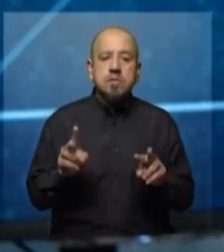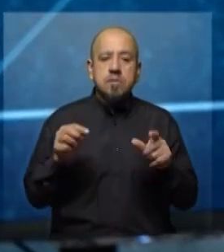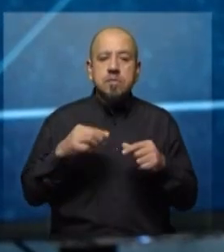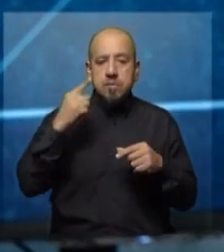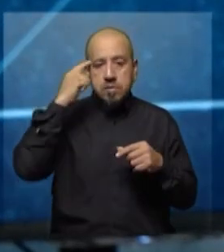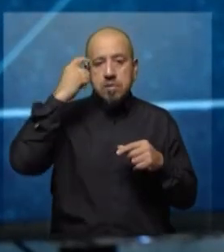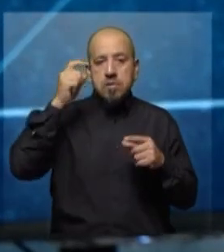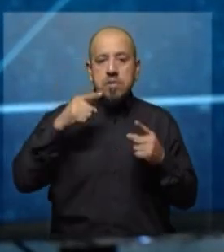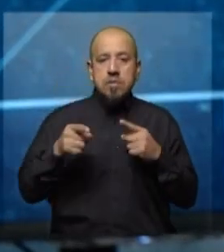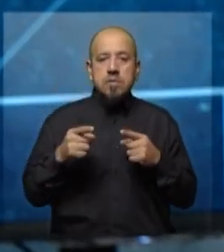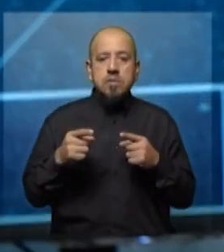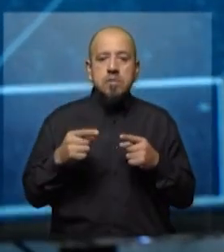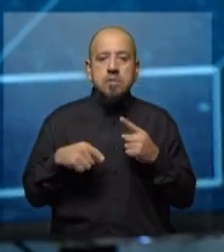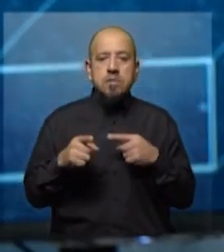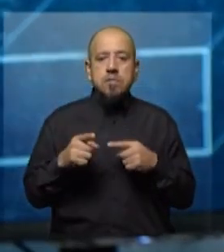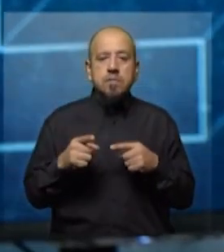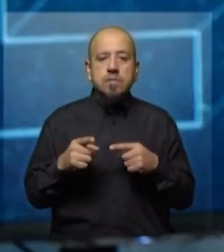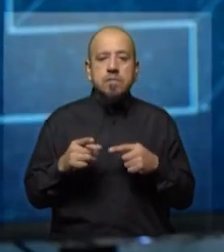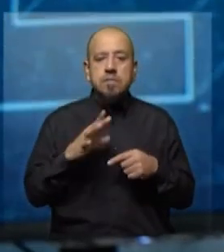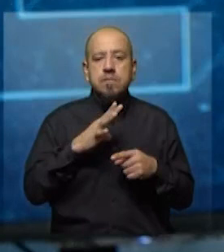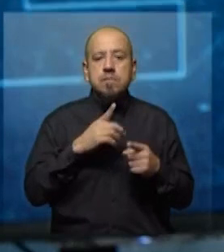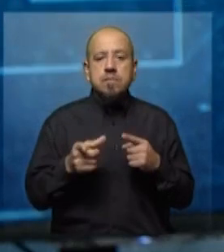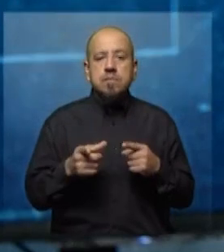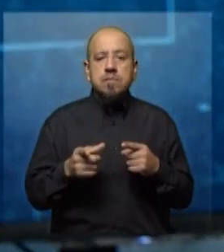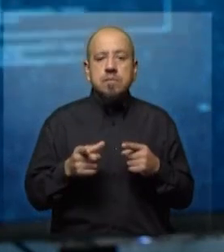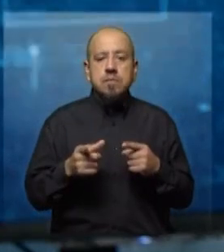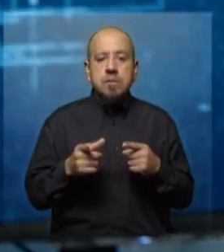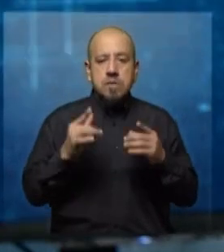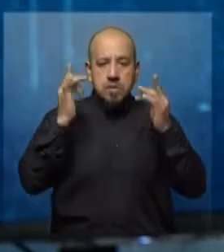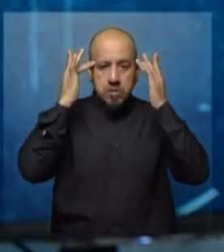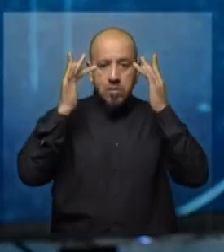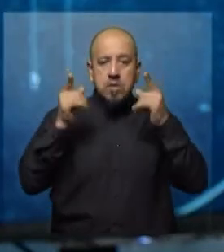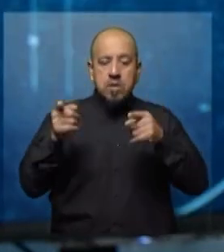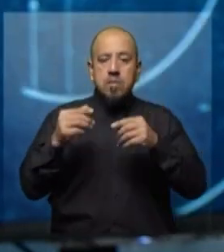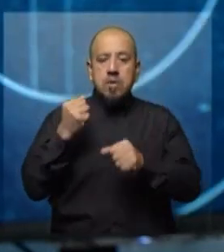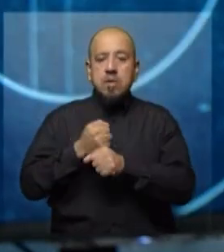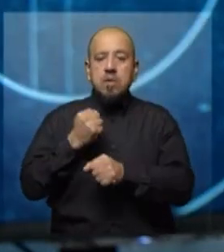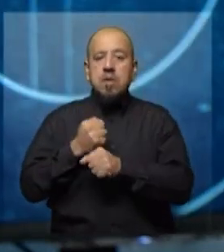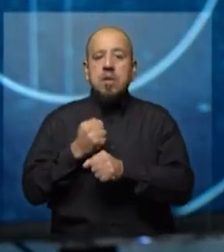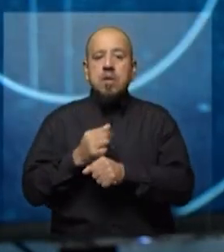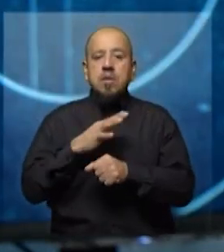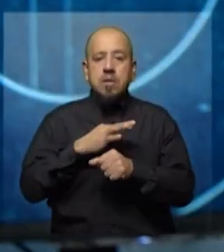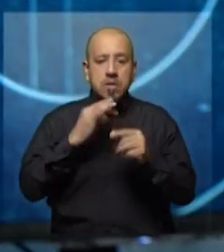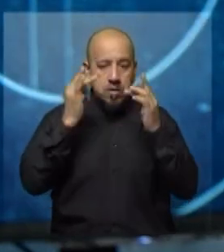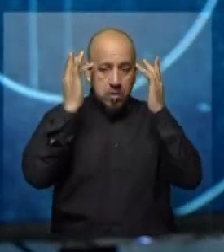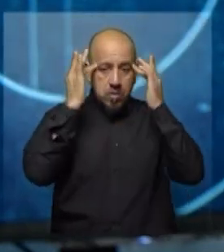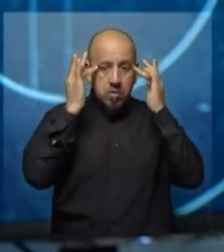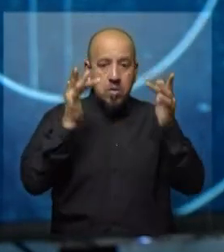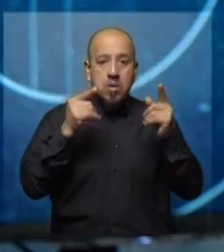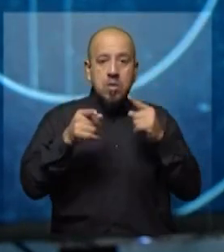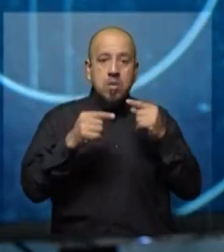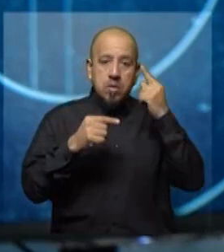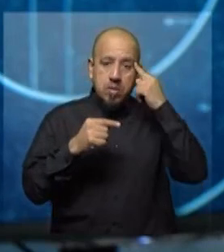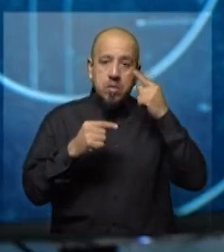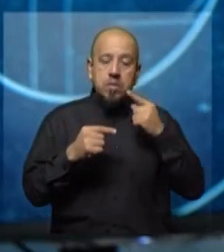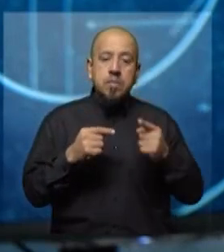ideológica en el sentido de que quizás hay hay un educar para trabajar y o hay un educar pensando